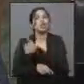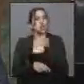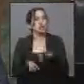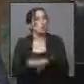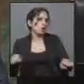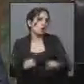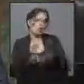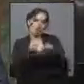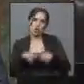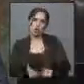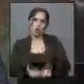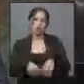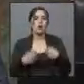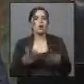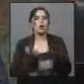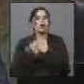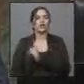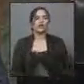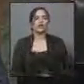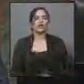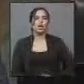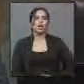Tiene la palabra ahora el diputado Nicolás Morales.